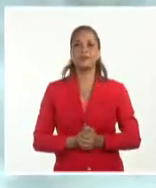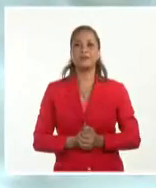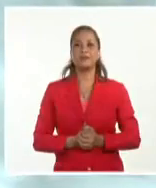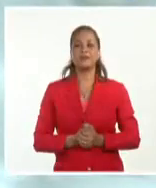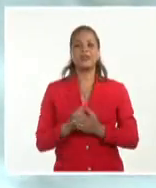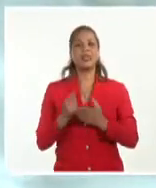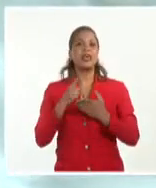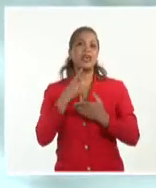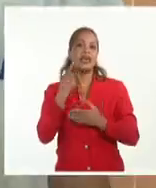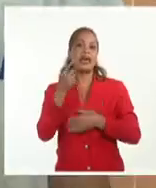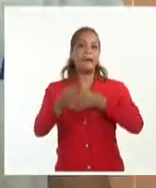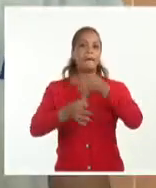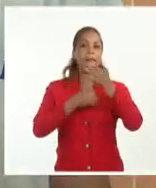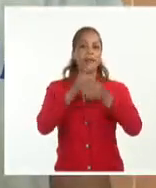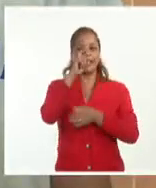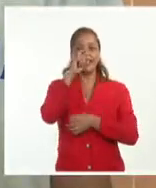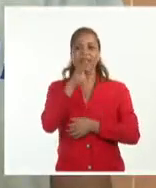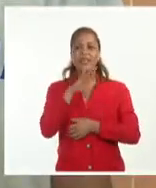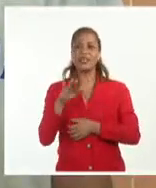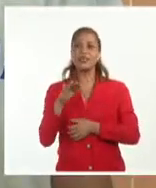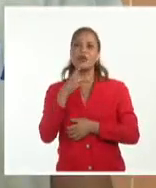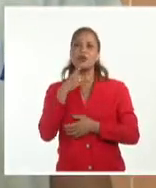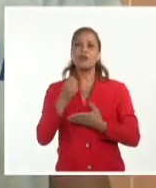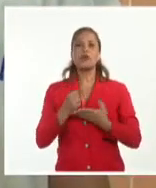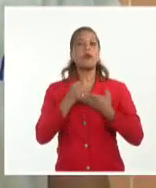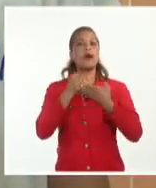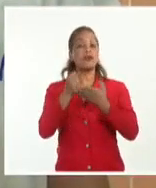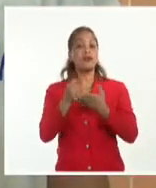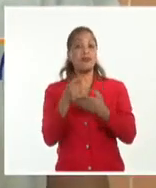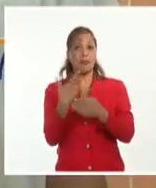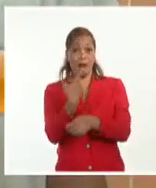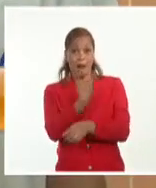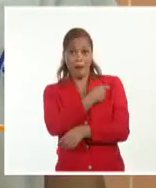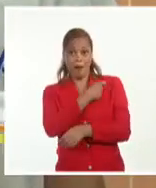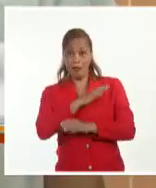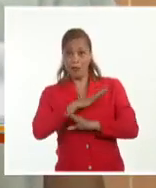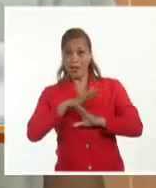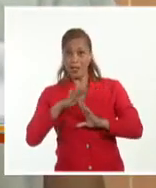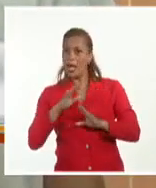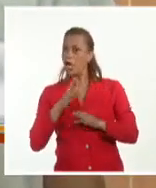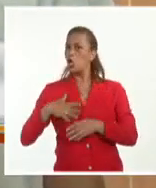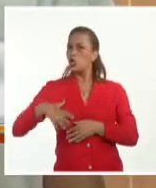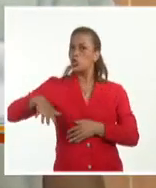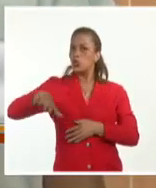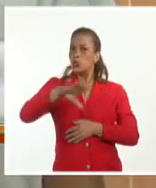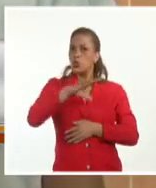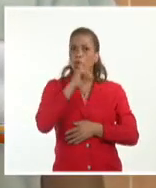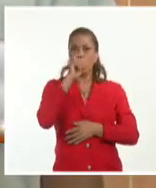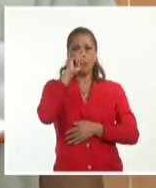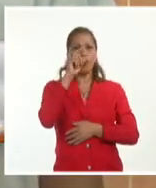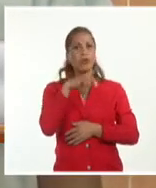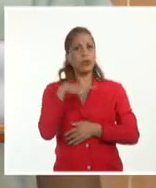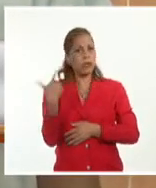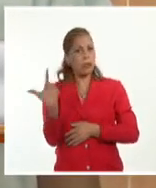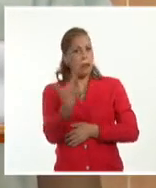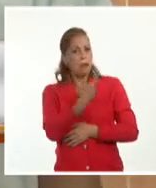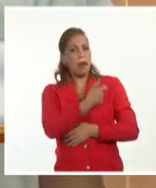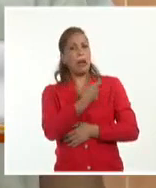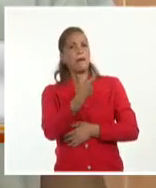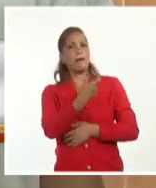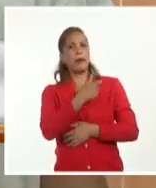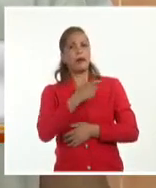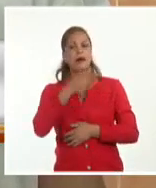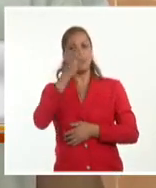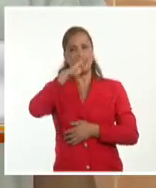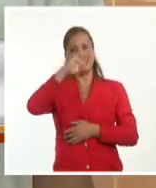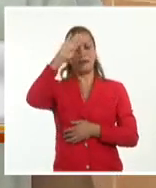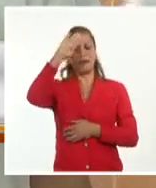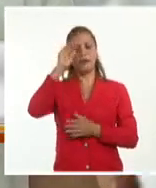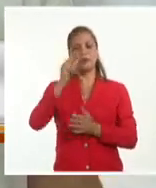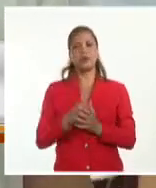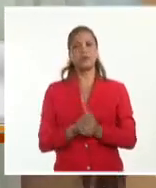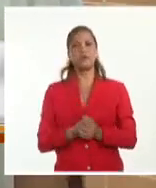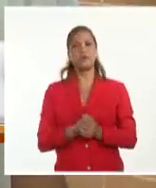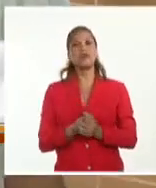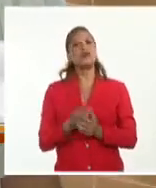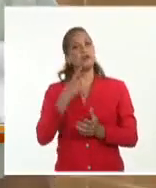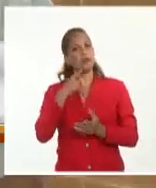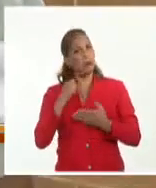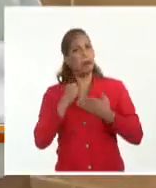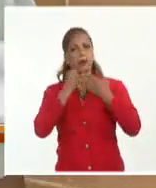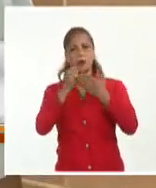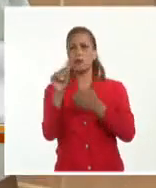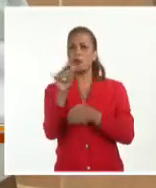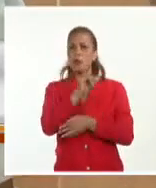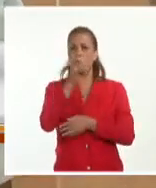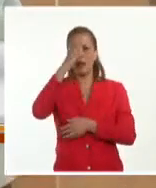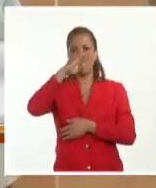que para cuando la vacuna, a inyectar a todos los niños del país. Y así pongo mi grano de arena para ayudar al